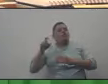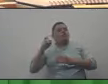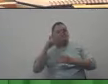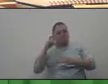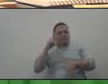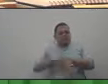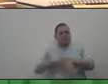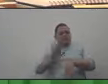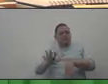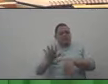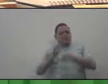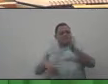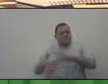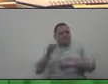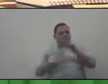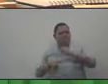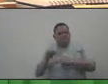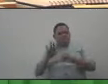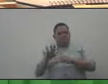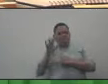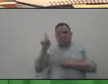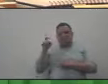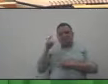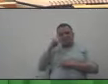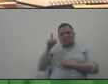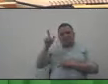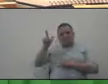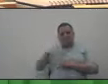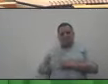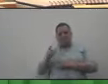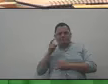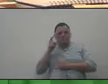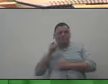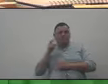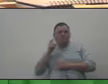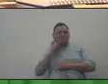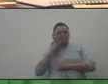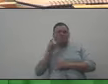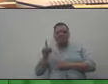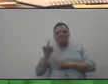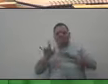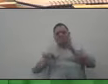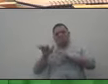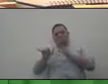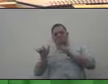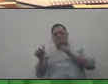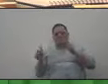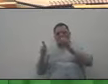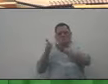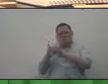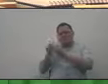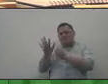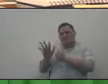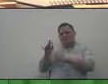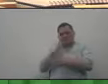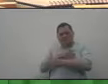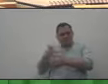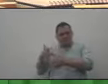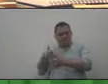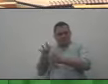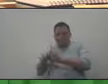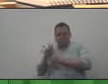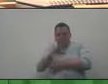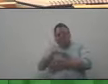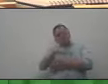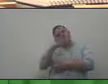Casanare, en liderazgo de nuestro gobernador y conjuntamente con la Secretaría de Salud Departamental y la